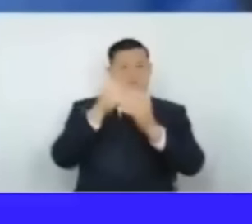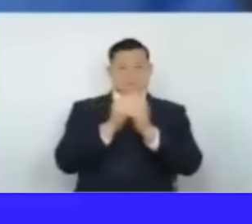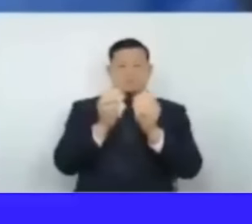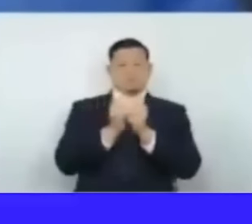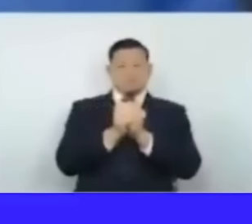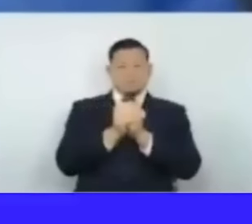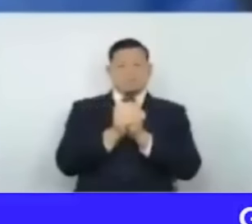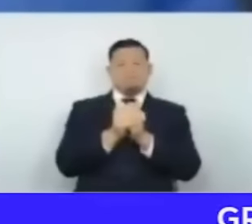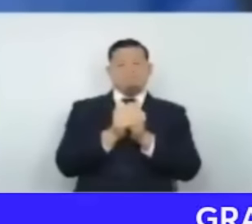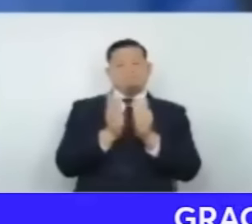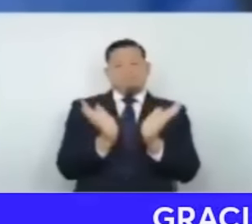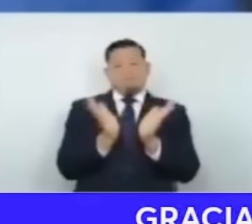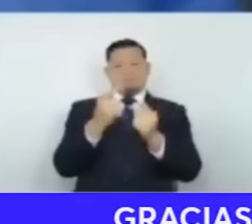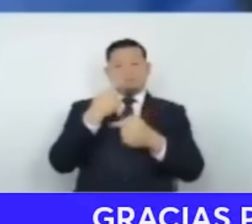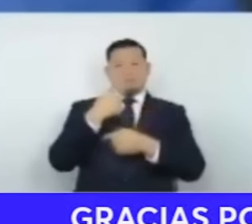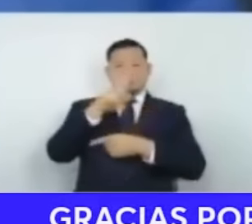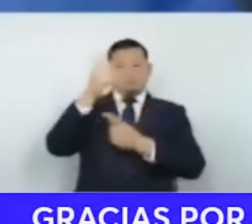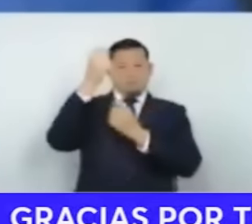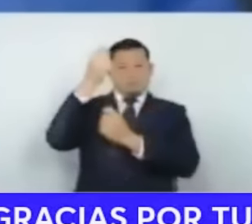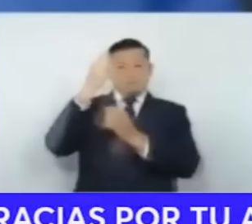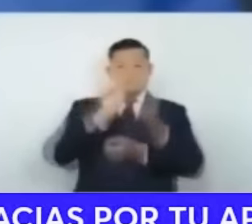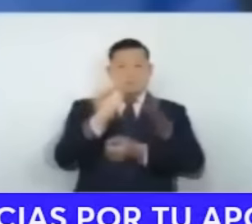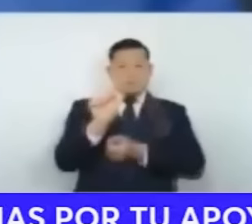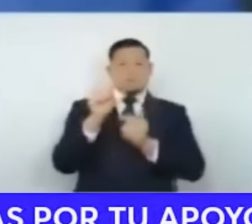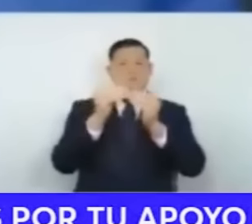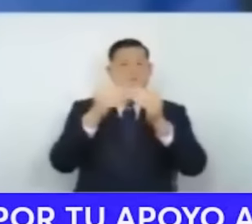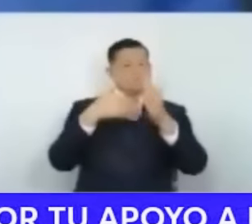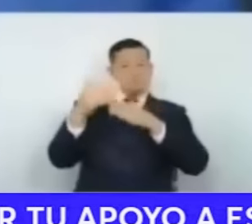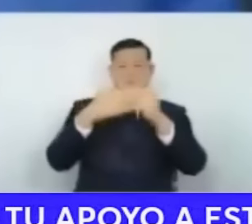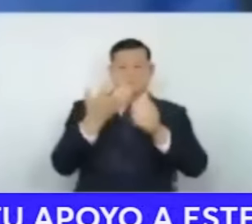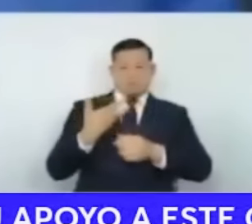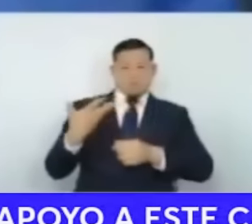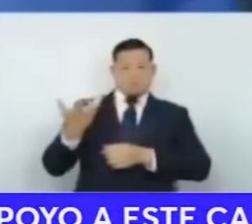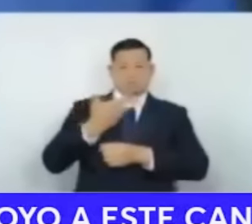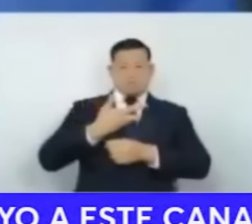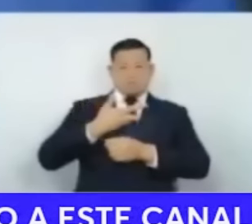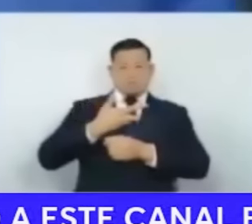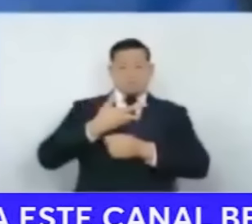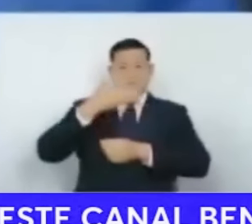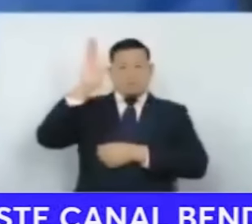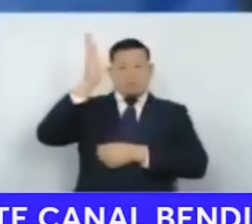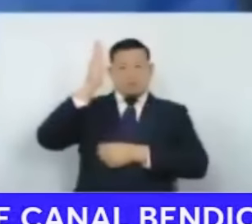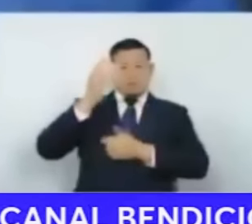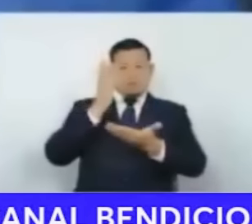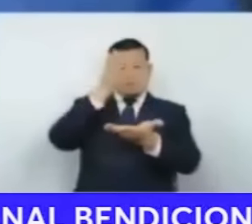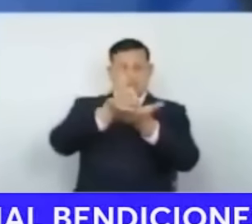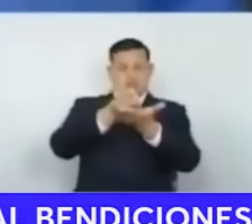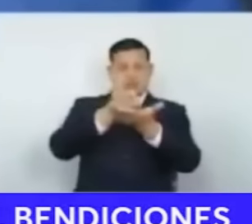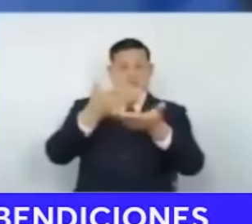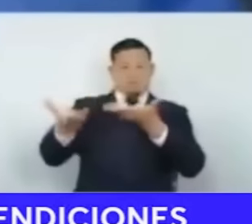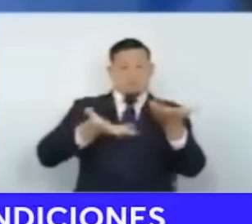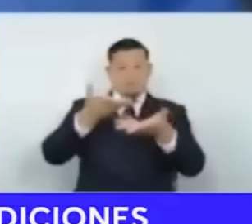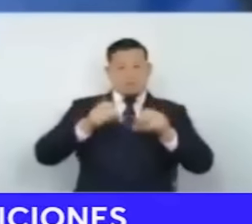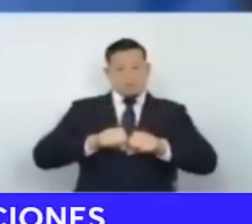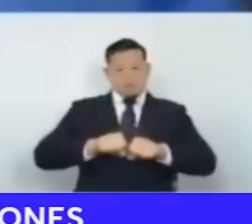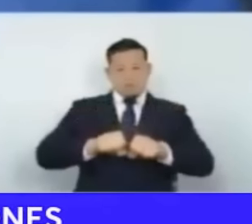problema y que ha habido denuncia de la misma en las redes sociales cualquiera de nosotros que se dirige hacia los mercados o al sú puede